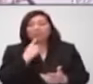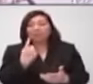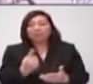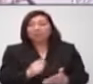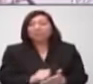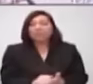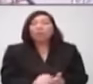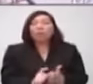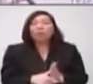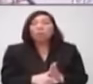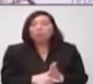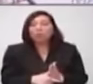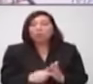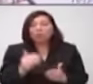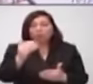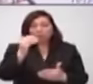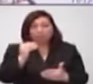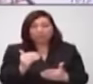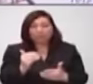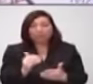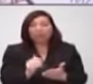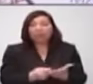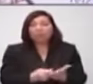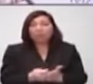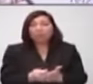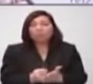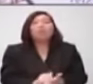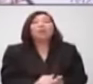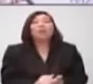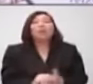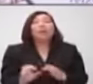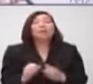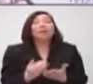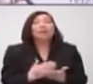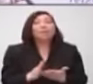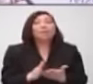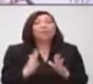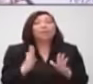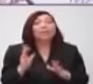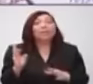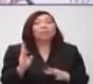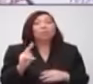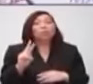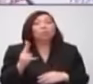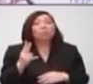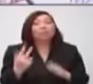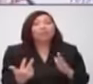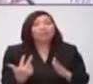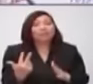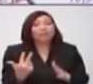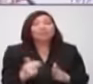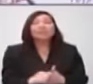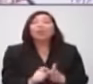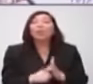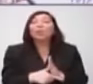indicadas. Y luego en dos numerales explica que el cobro de las tarifas se harán a partir del 10 de febrero del 2013,